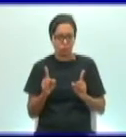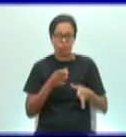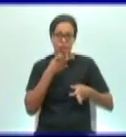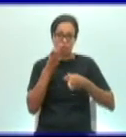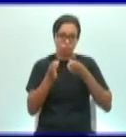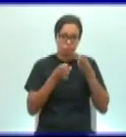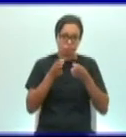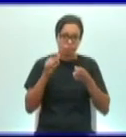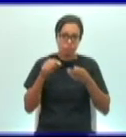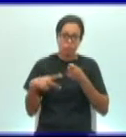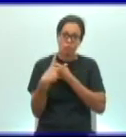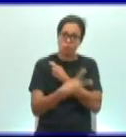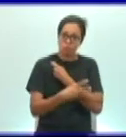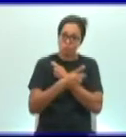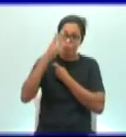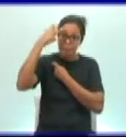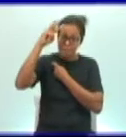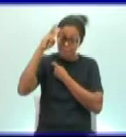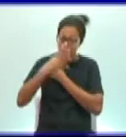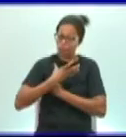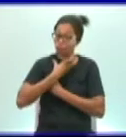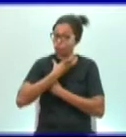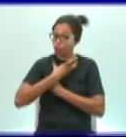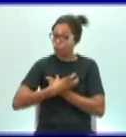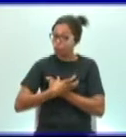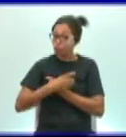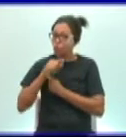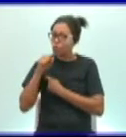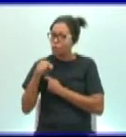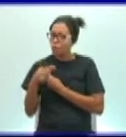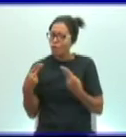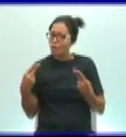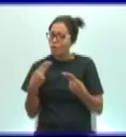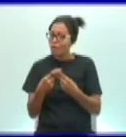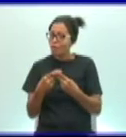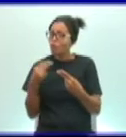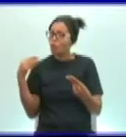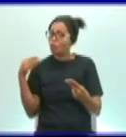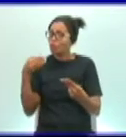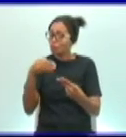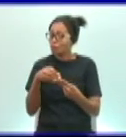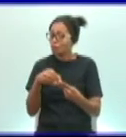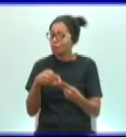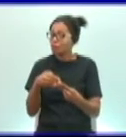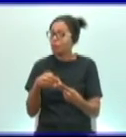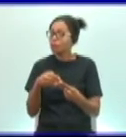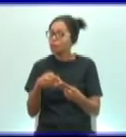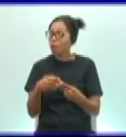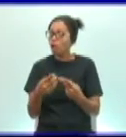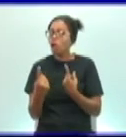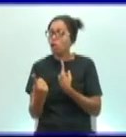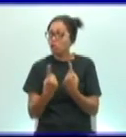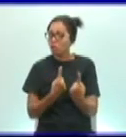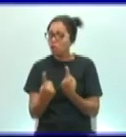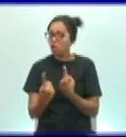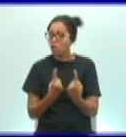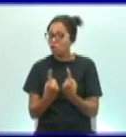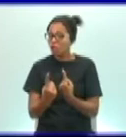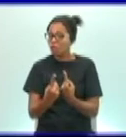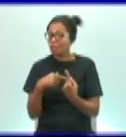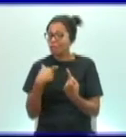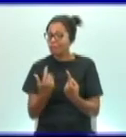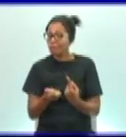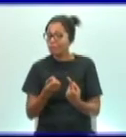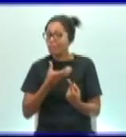José Antonio Echeverría había participado en un evento latinoamericano, viaja a México, se entrevista con Fidel y de esa entrevista, de